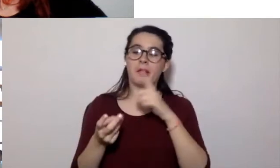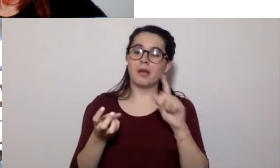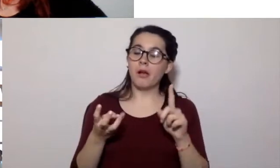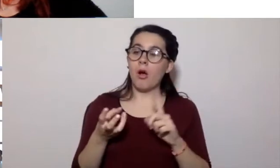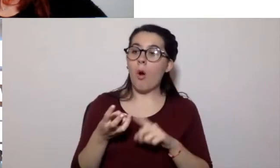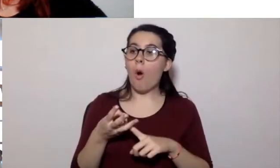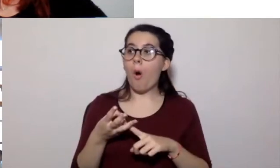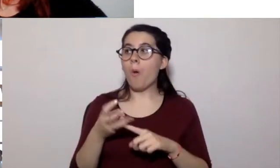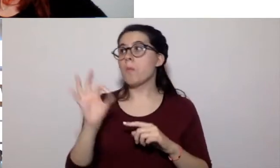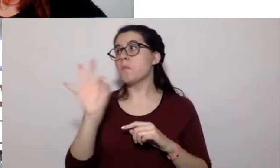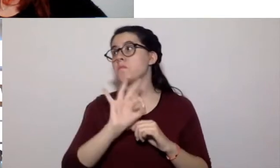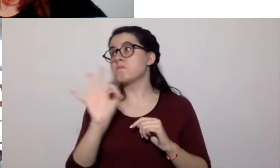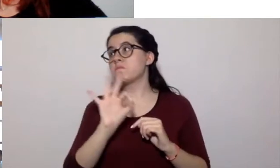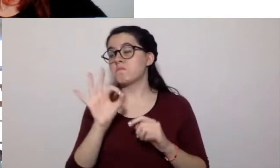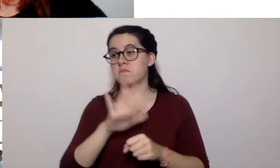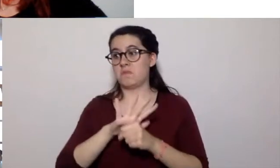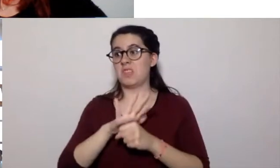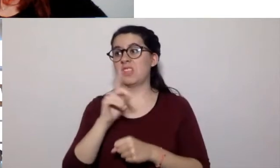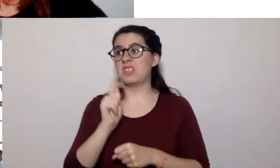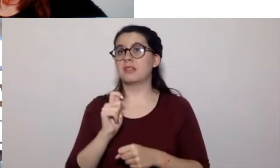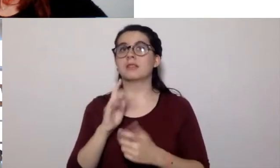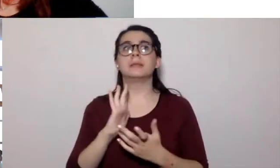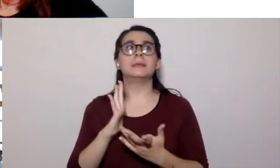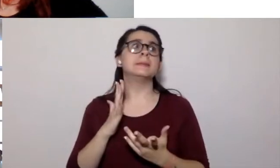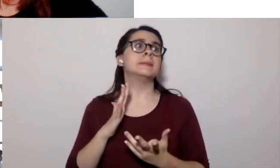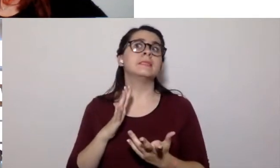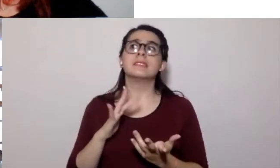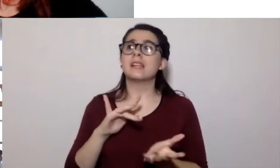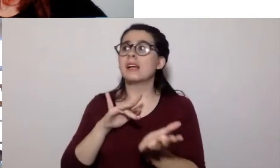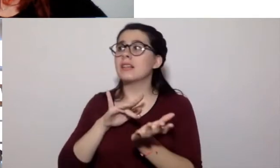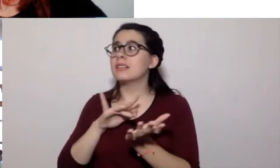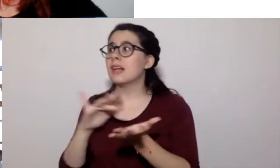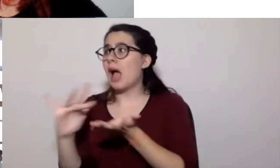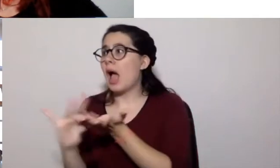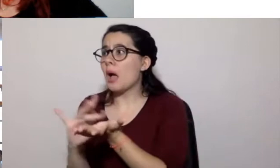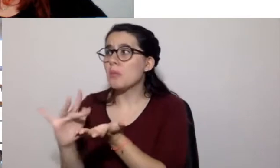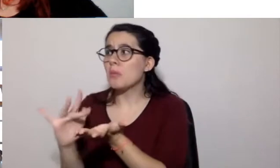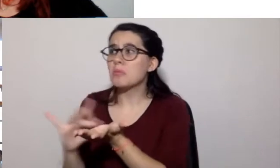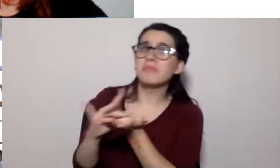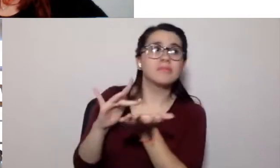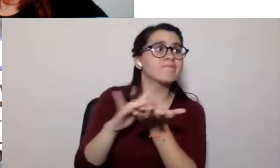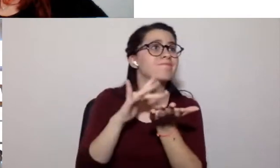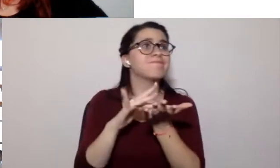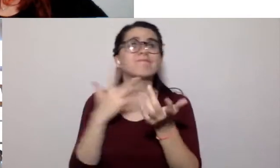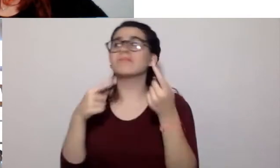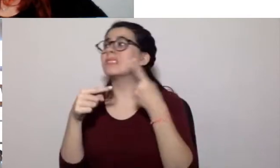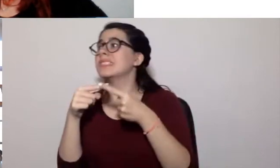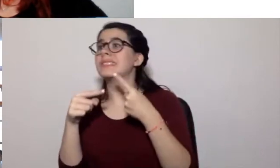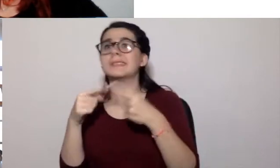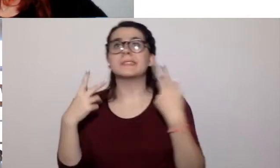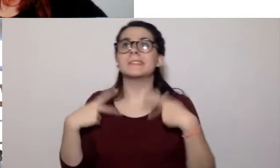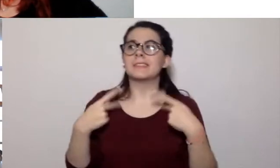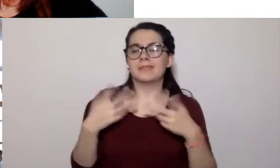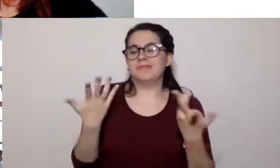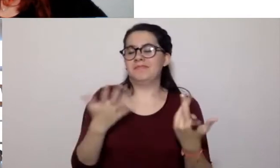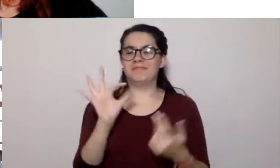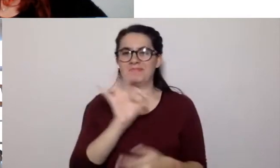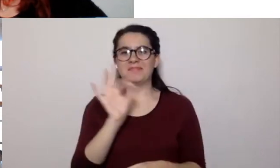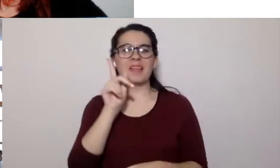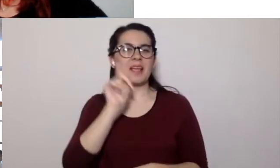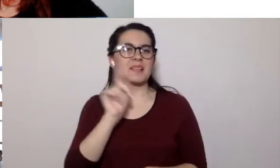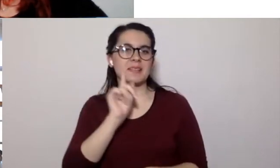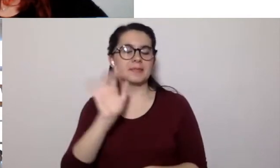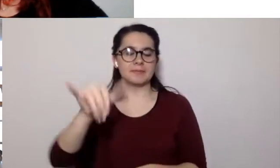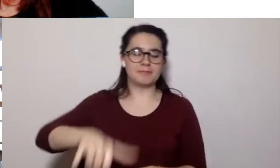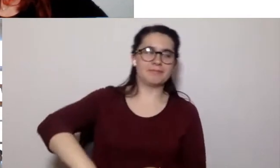O puede ser, por ejemplo, que buscas apoyo social cuando andas estresado. Hablas con, típico de nosotros las mujeres, le hablas